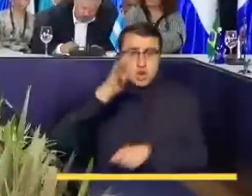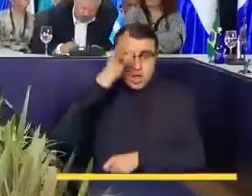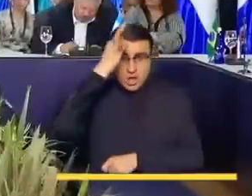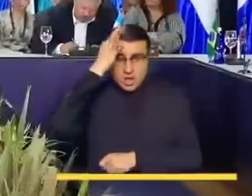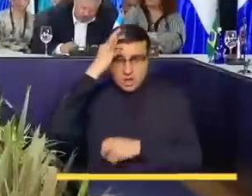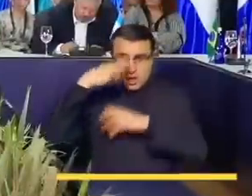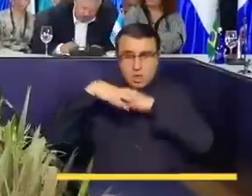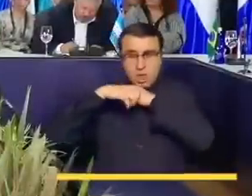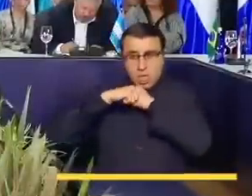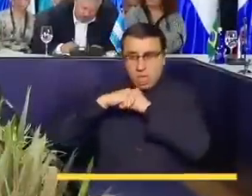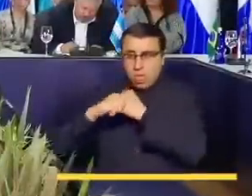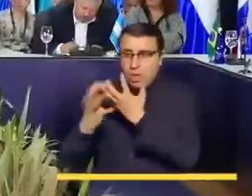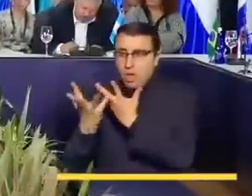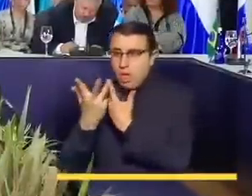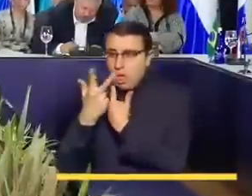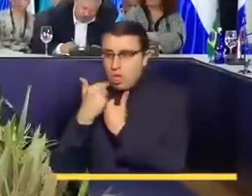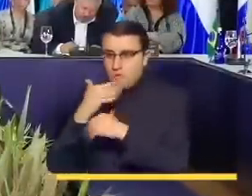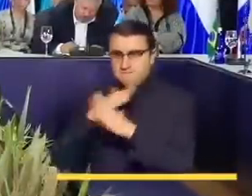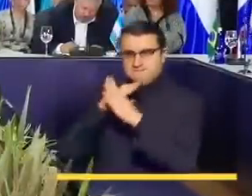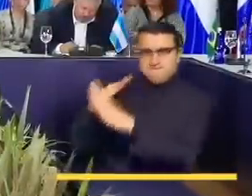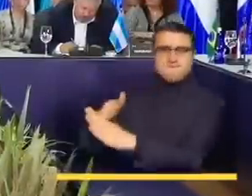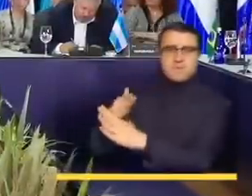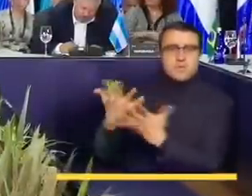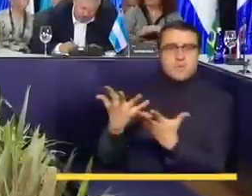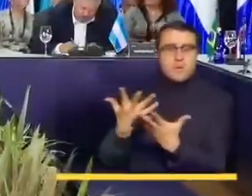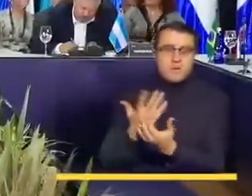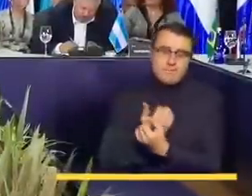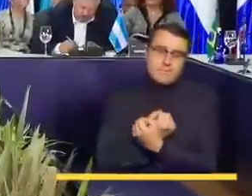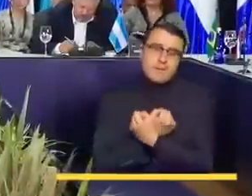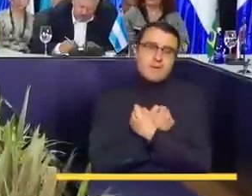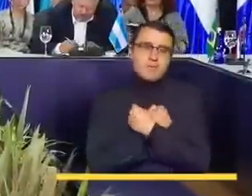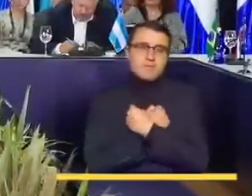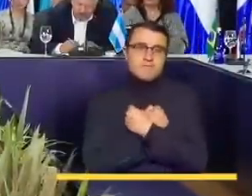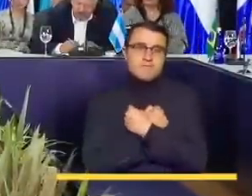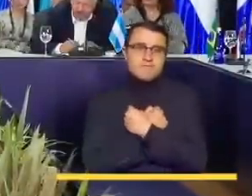drogas? El amor.